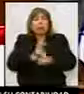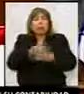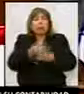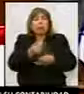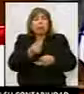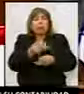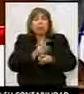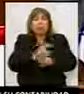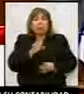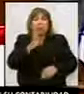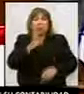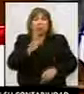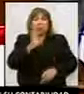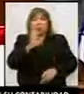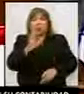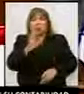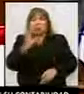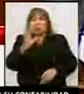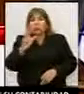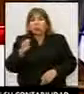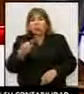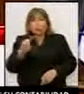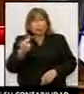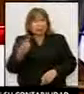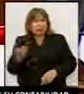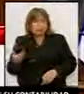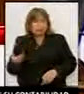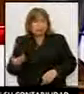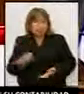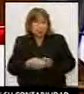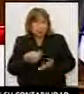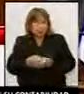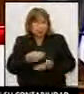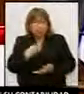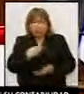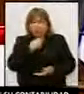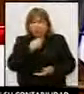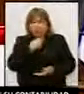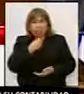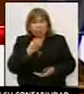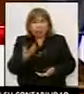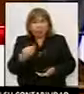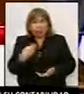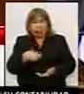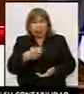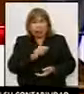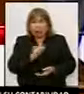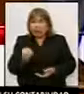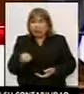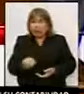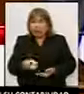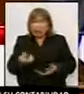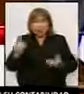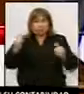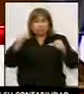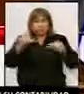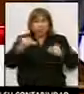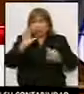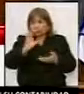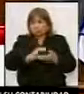allá de 400, 500 millones, que no los pagan y terminan desfalcando y terminan descapitalizando